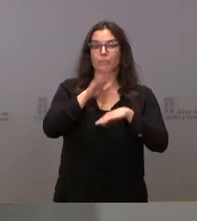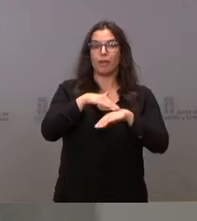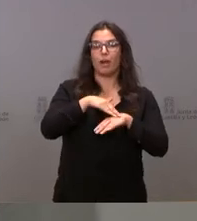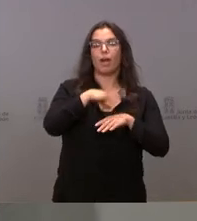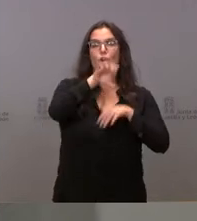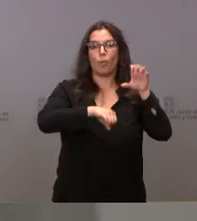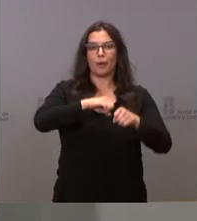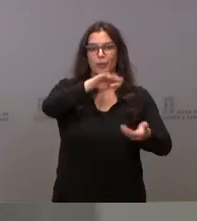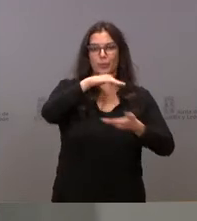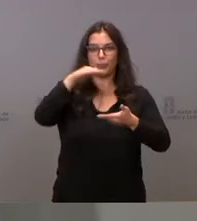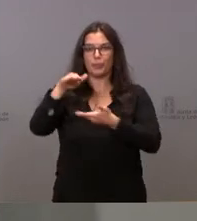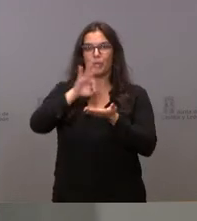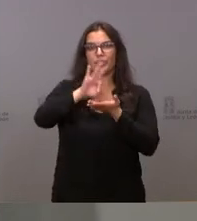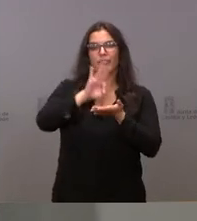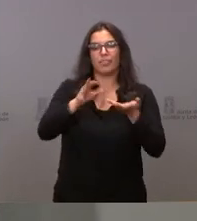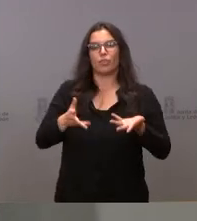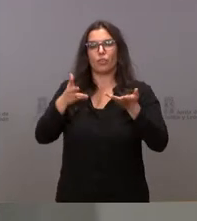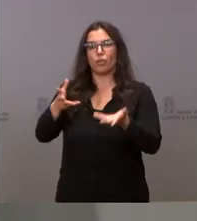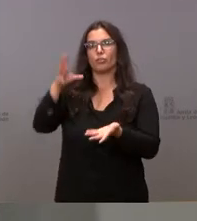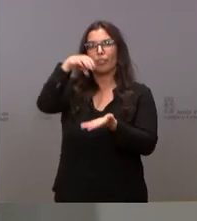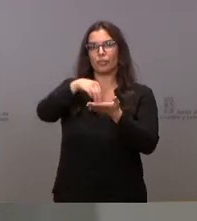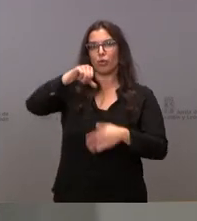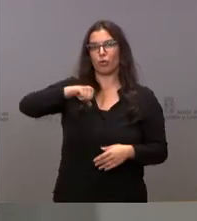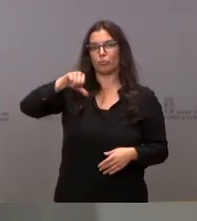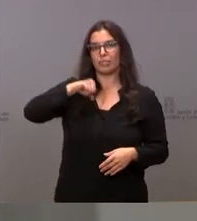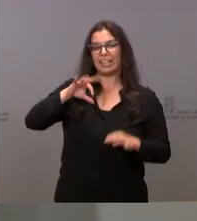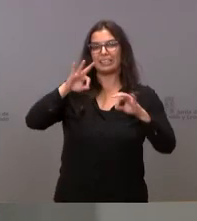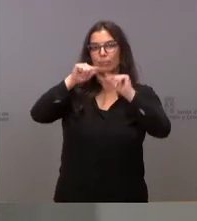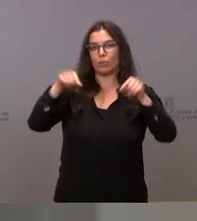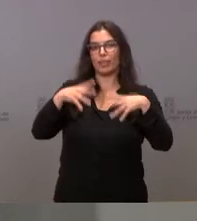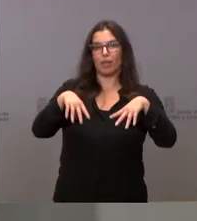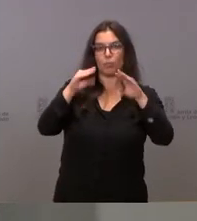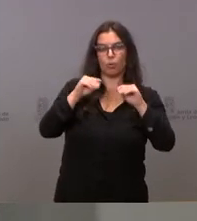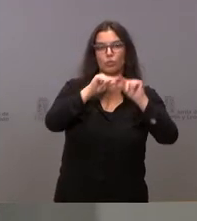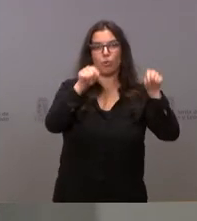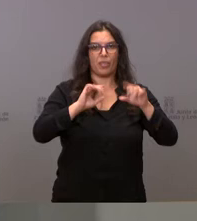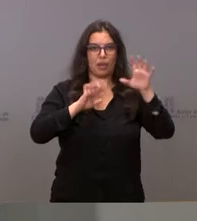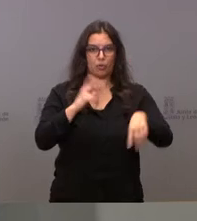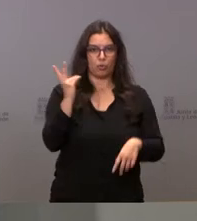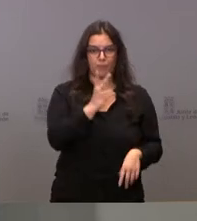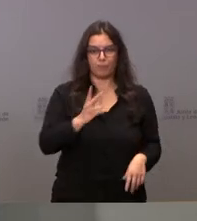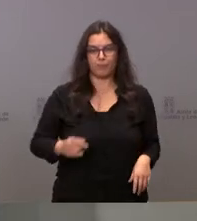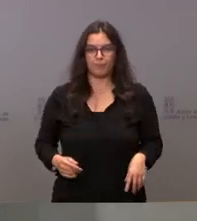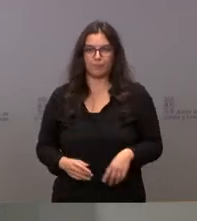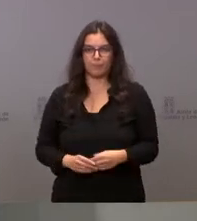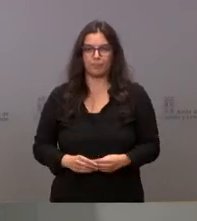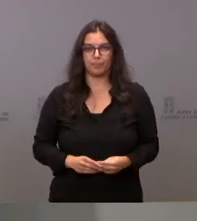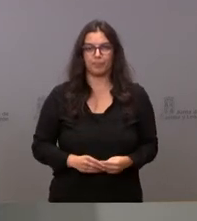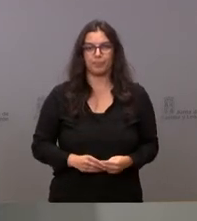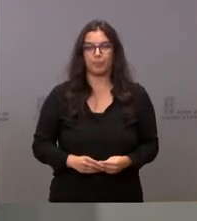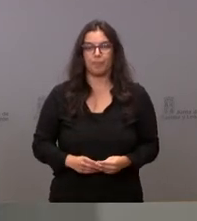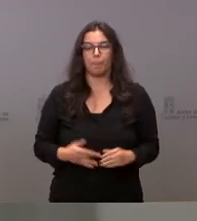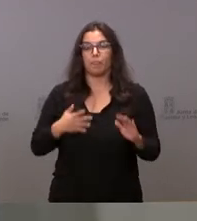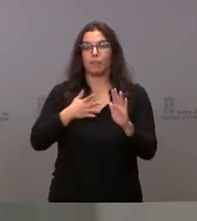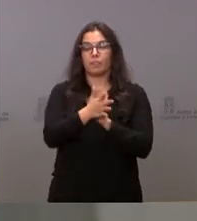y servicios para los centros hospitalarios de Burgos y de León. Se trata